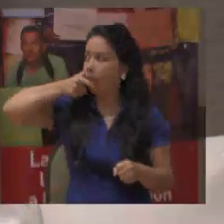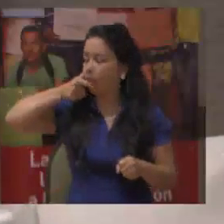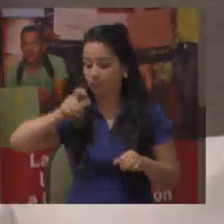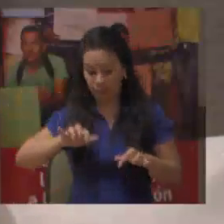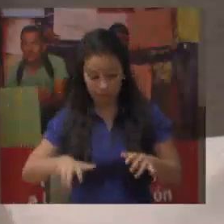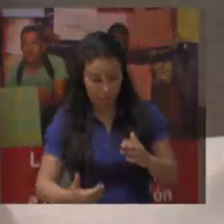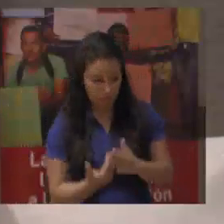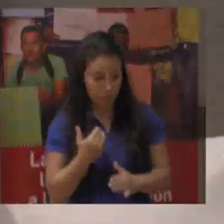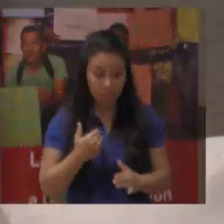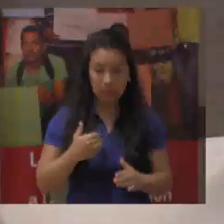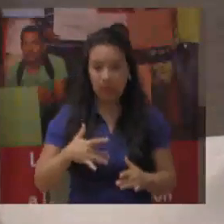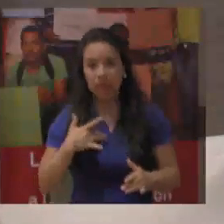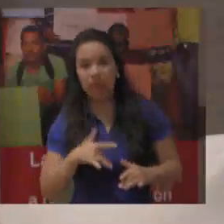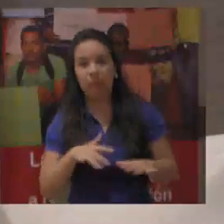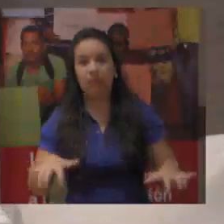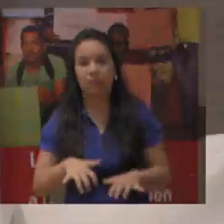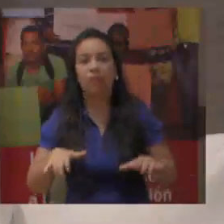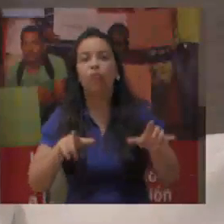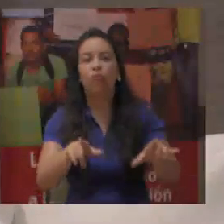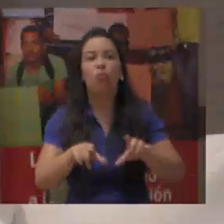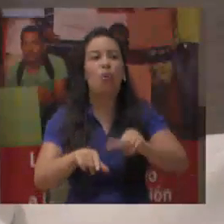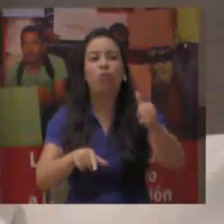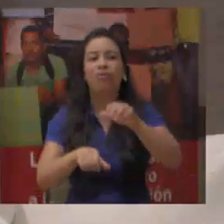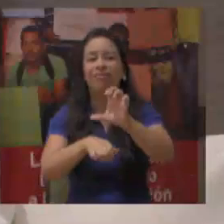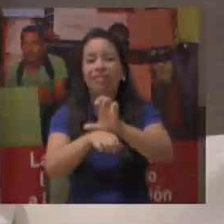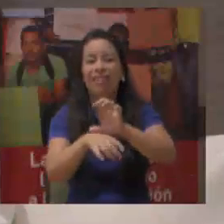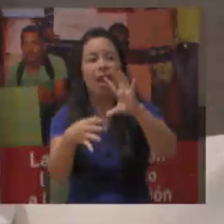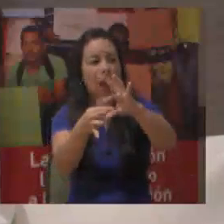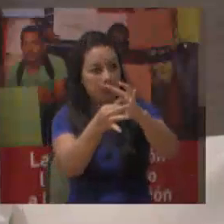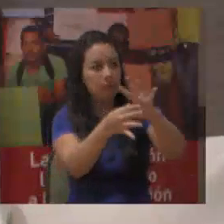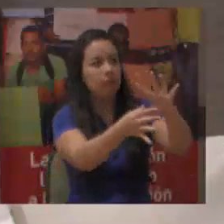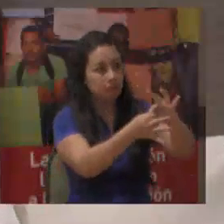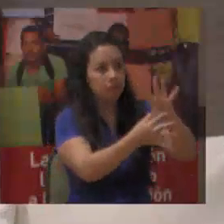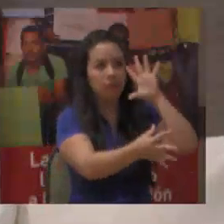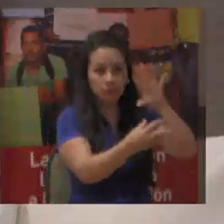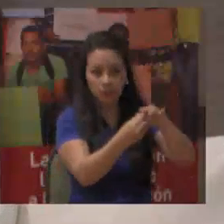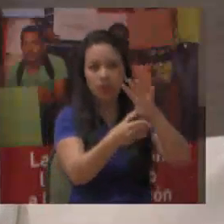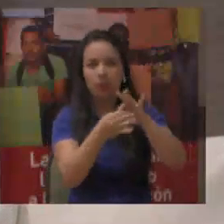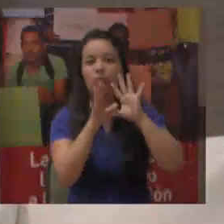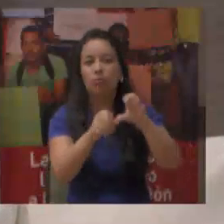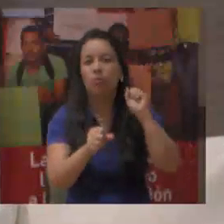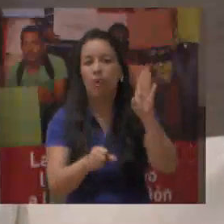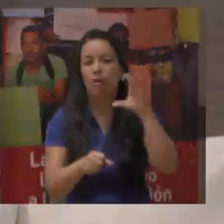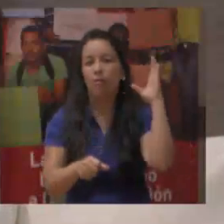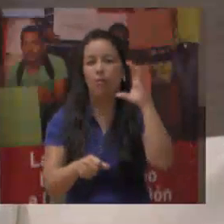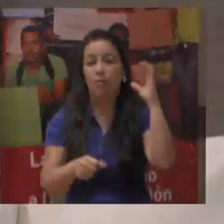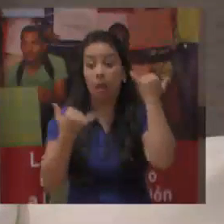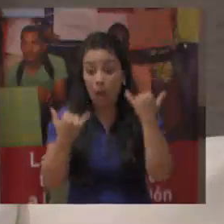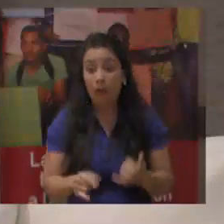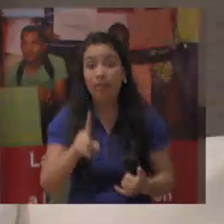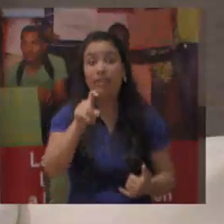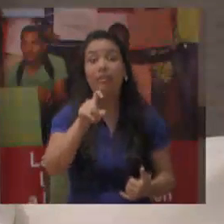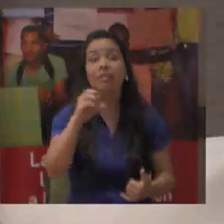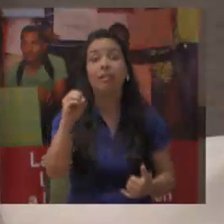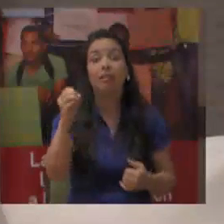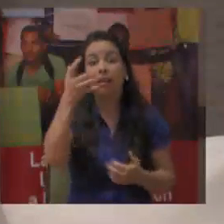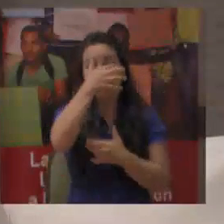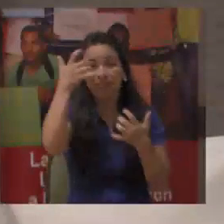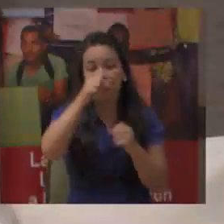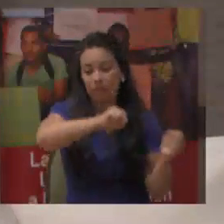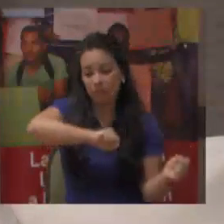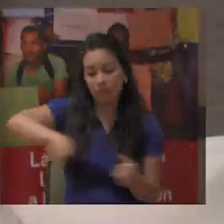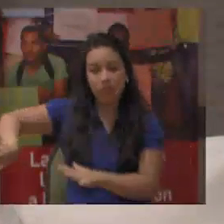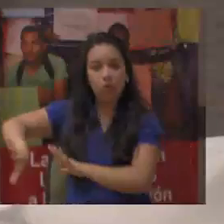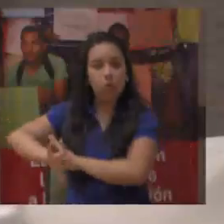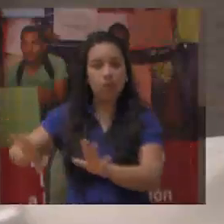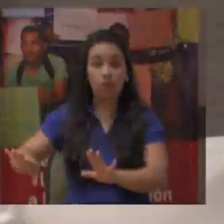tener con Sodexo unas alianzas y con la ACR de Bancolombia. Hoy hay más de 60 desmovilizados, donde allá